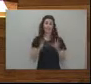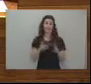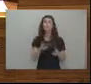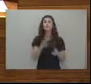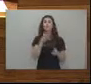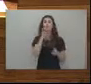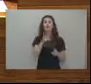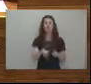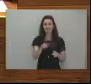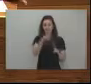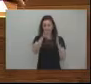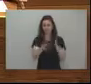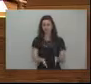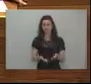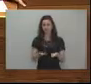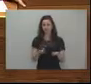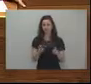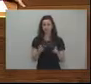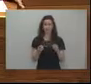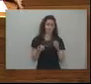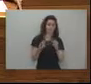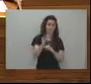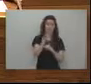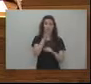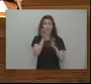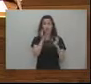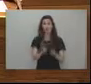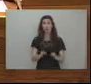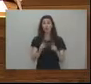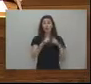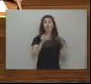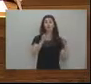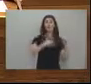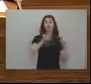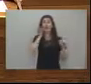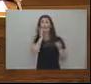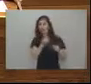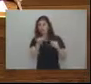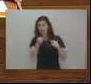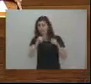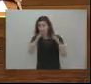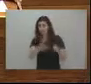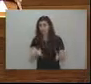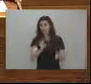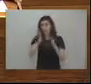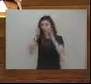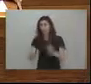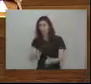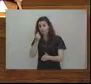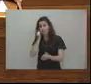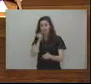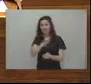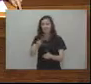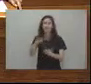que añadir, lo que pasa es que tampoco queremos que sea la Asturias del sí a Rajoy, por usted o por Javier Fernández. La Asturias del sí a